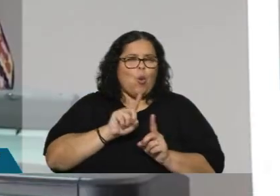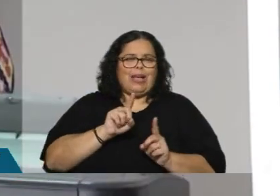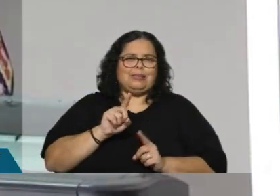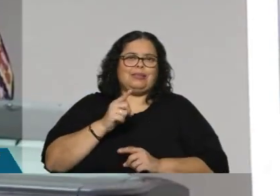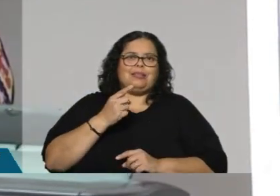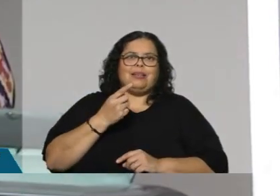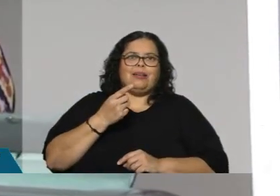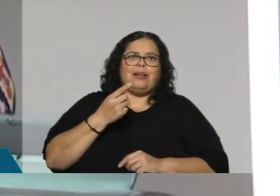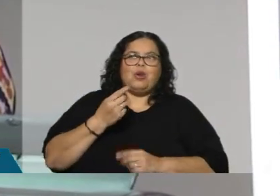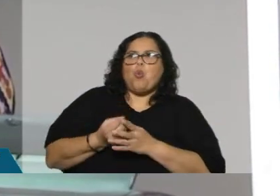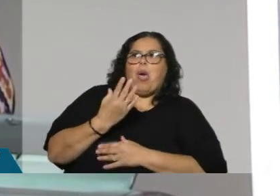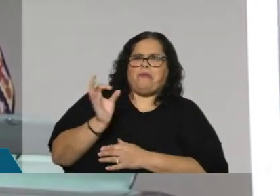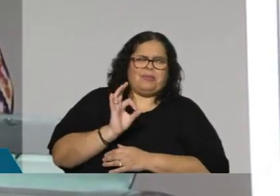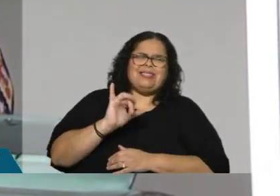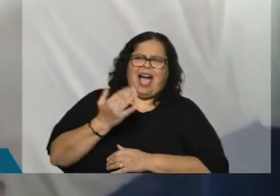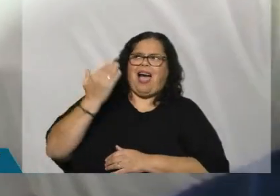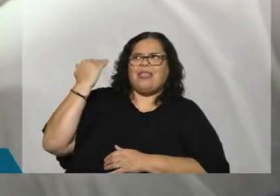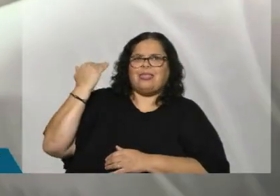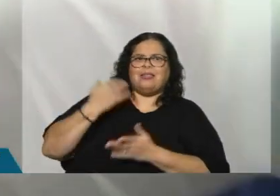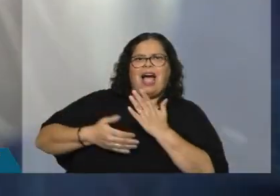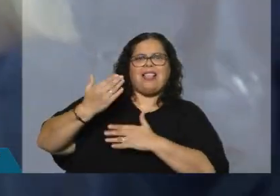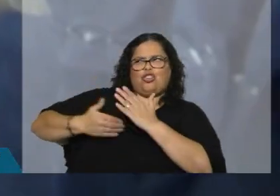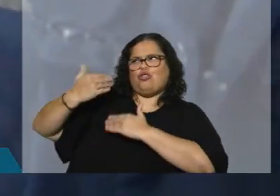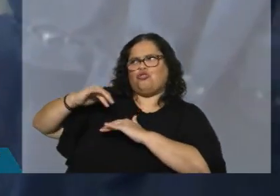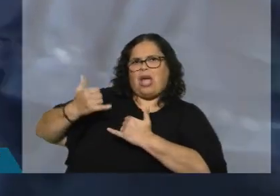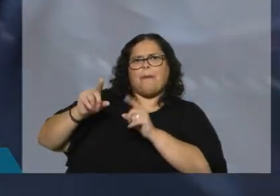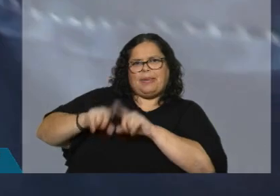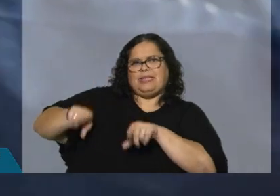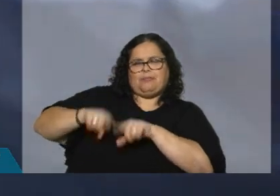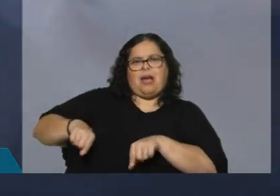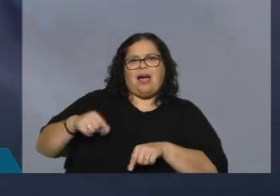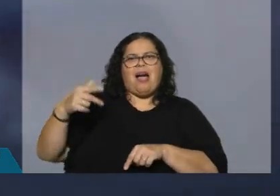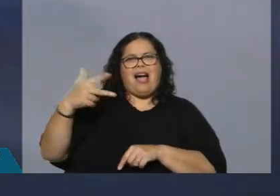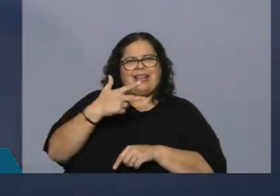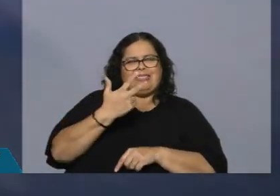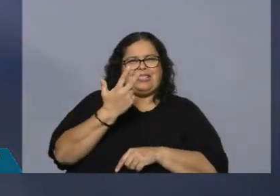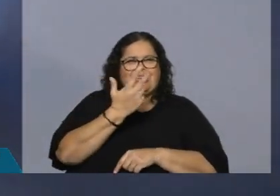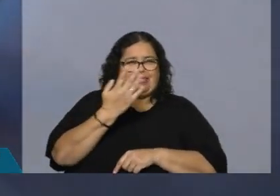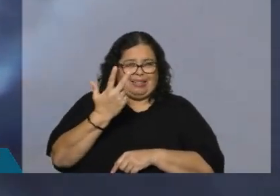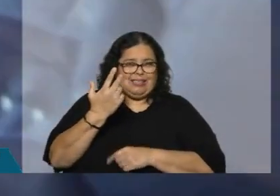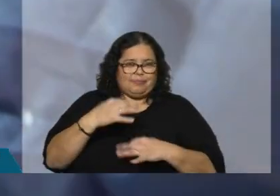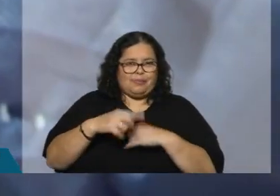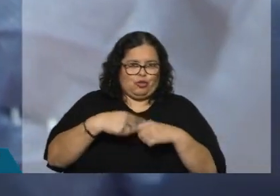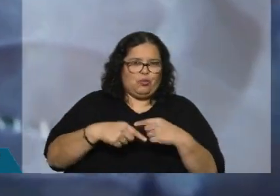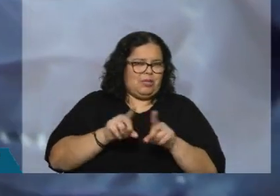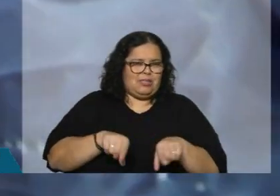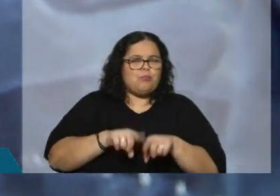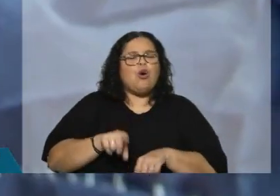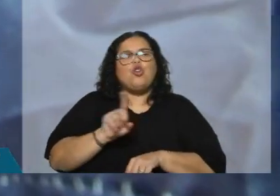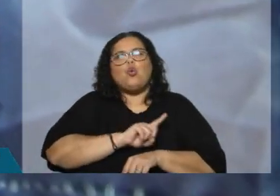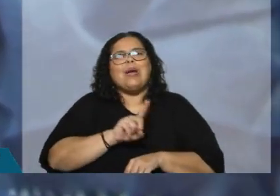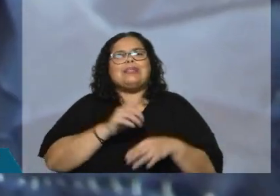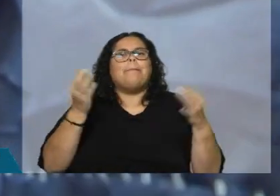hecho, ya lo hemos tenido presente durante años anteriores circulando en nuestro país. Por lo tanto, no requiere